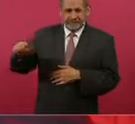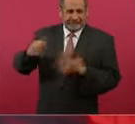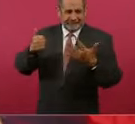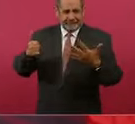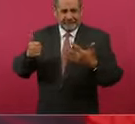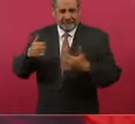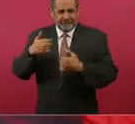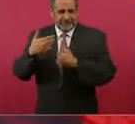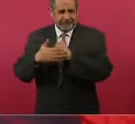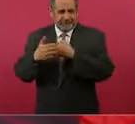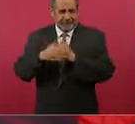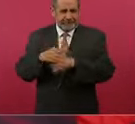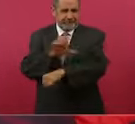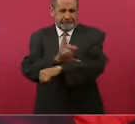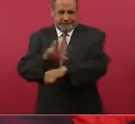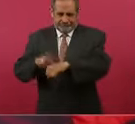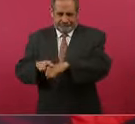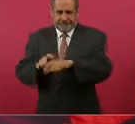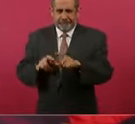con